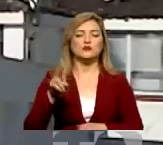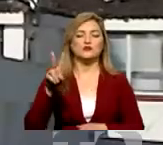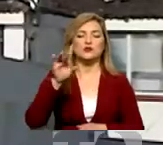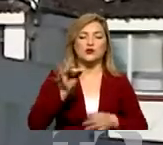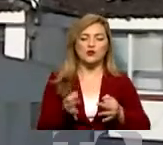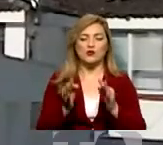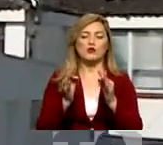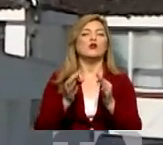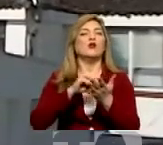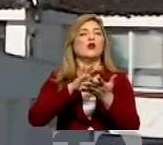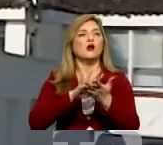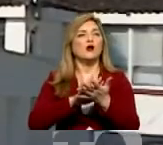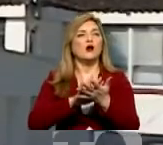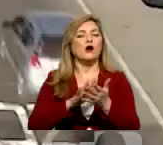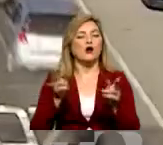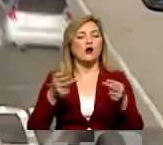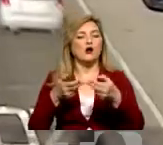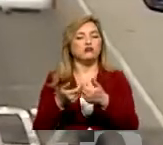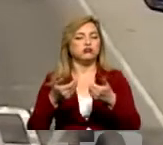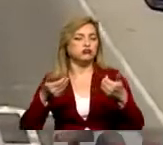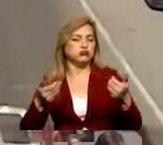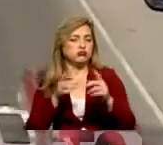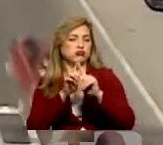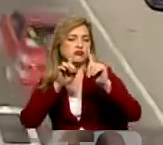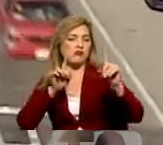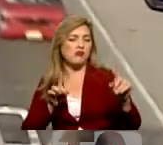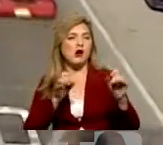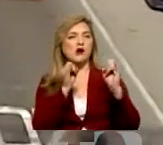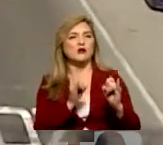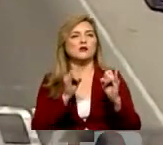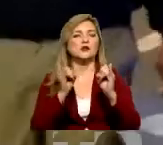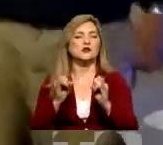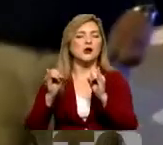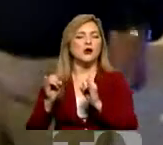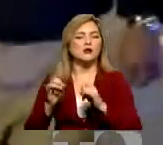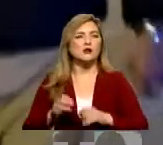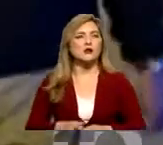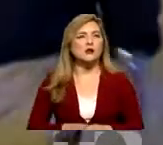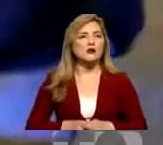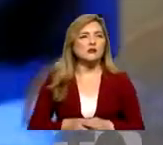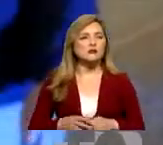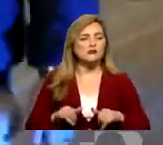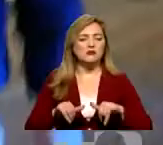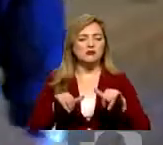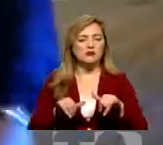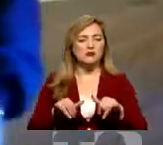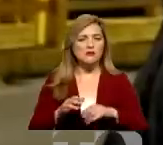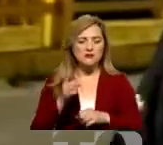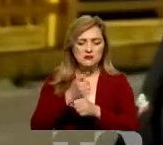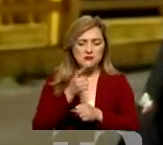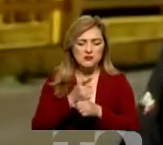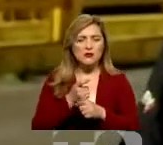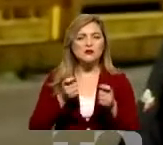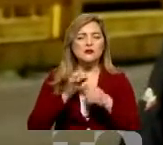la vigencia del aislamiento selectivo con distanciamiento individual responsable normal que contiene medidas especiales para